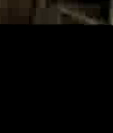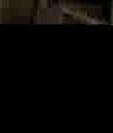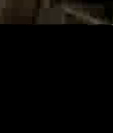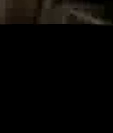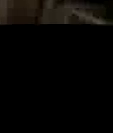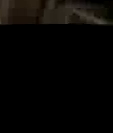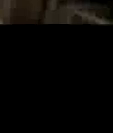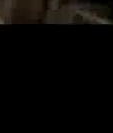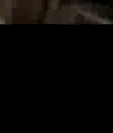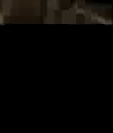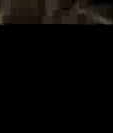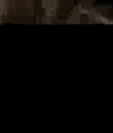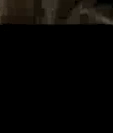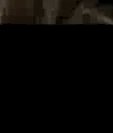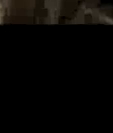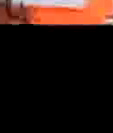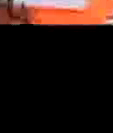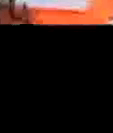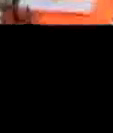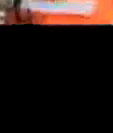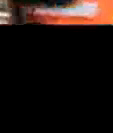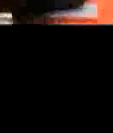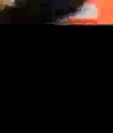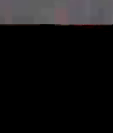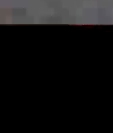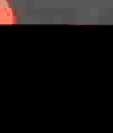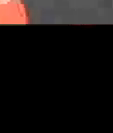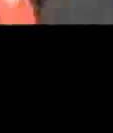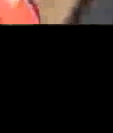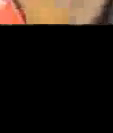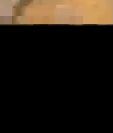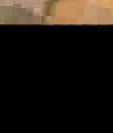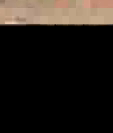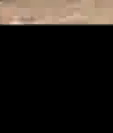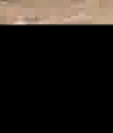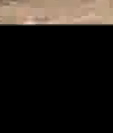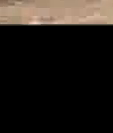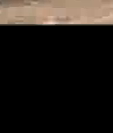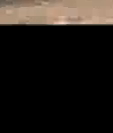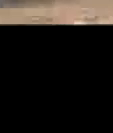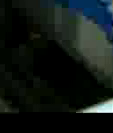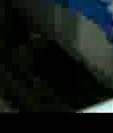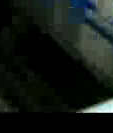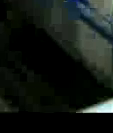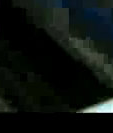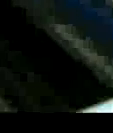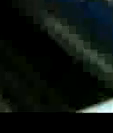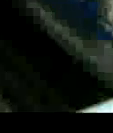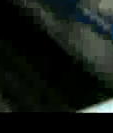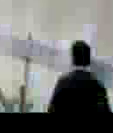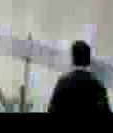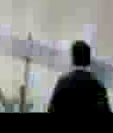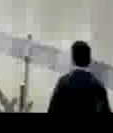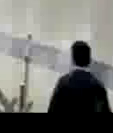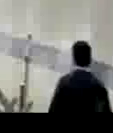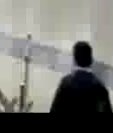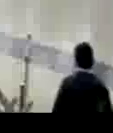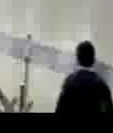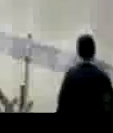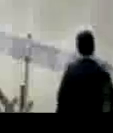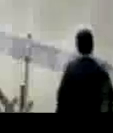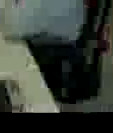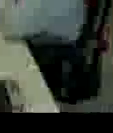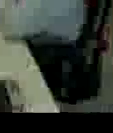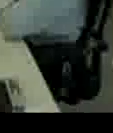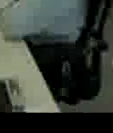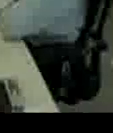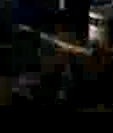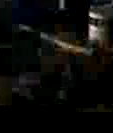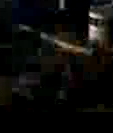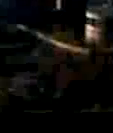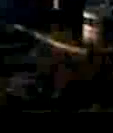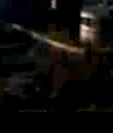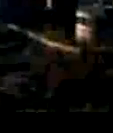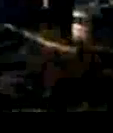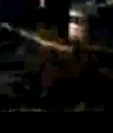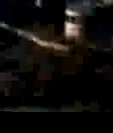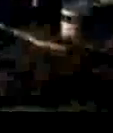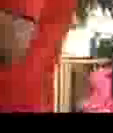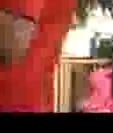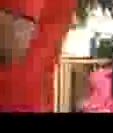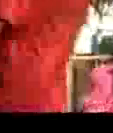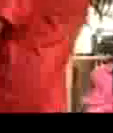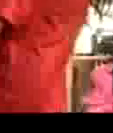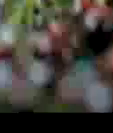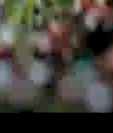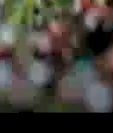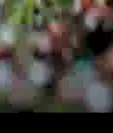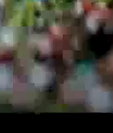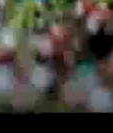de 8,5% a 7,7%. Las entidades que tuvieron una mayor incidencia en el aumento de los salarios